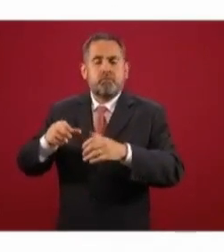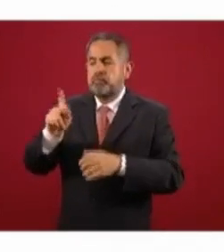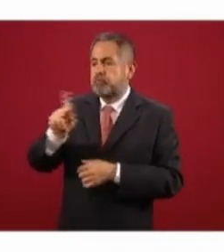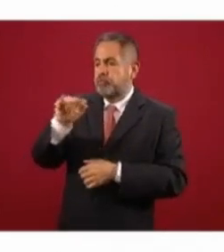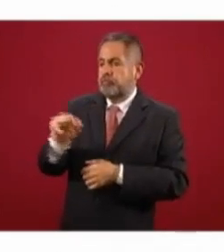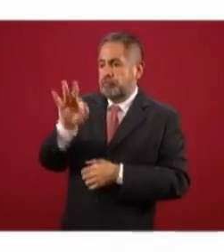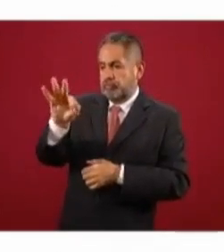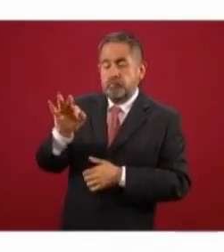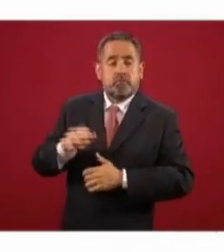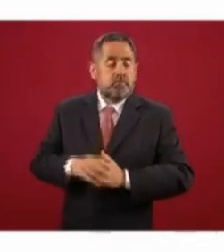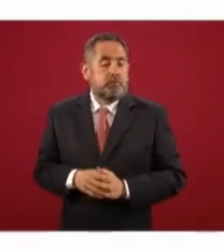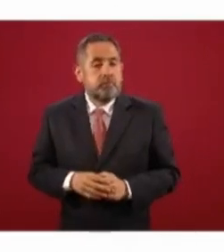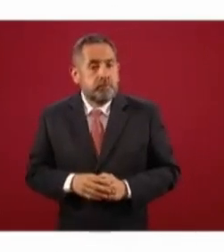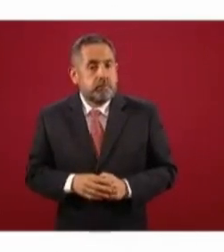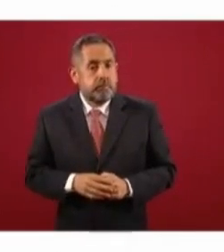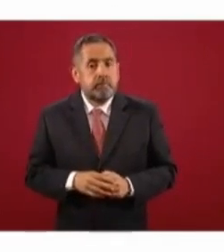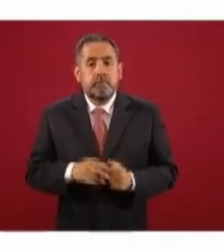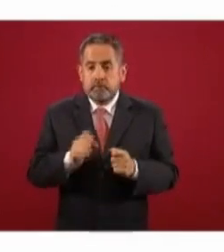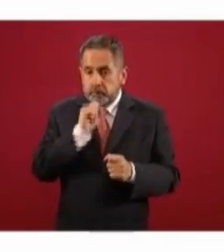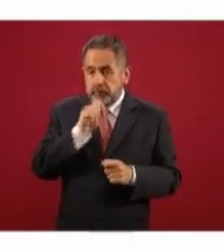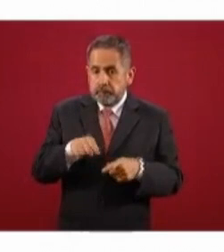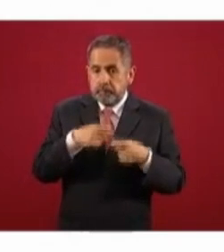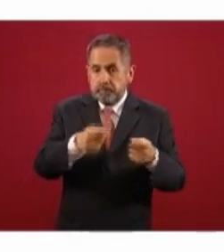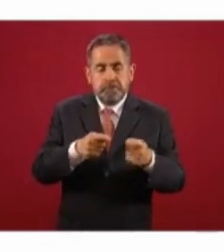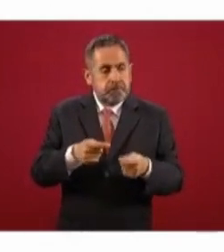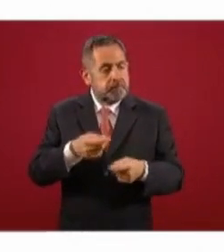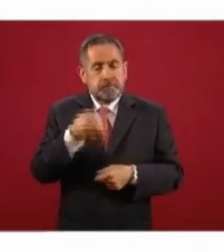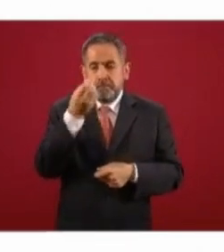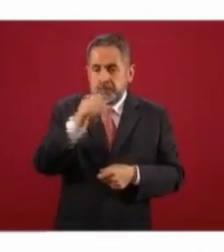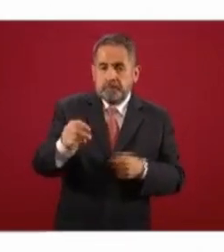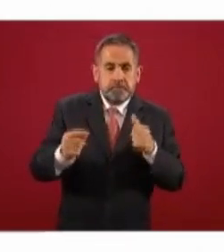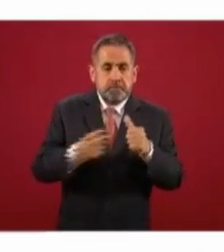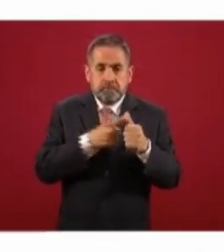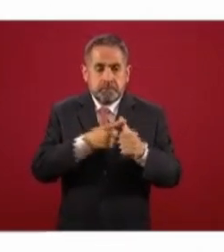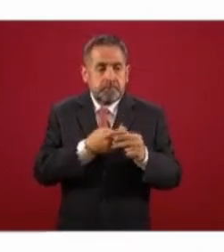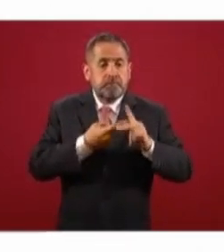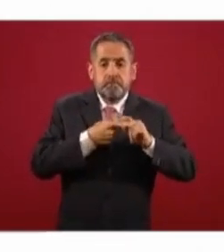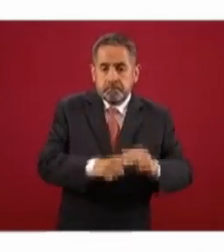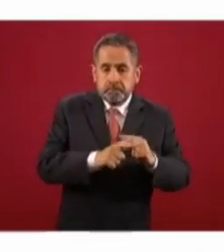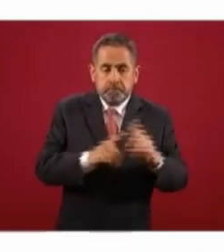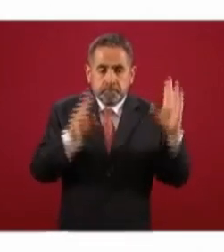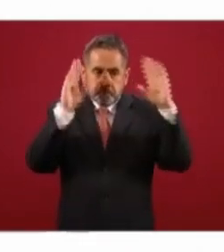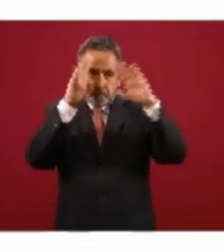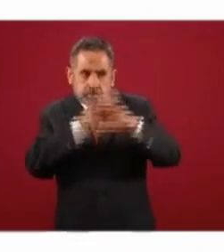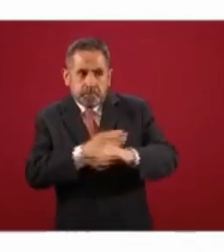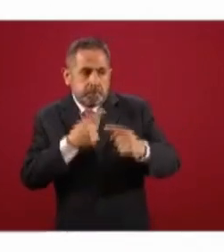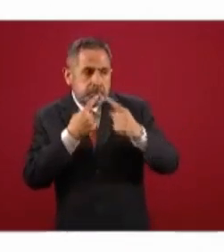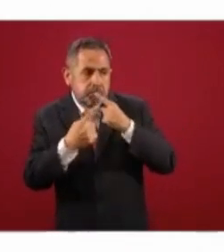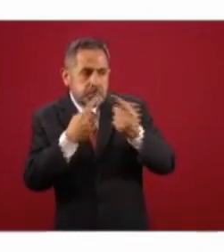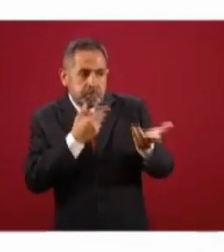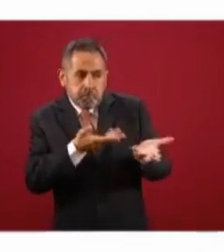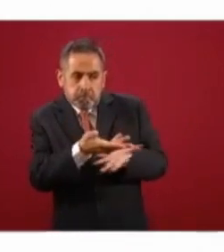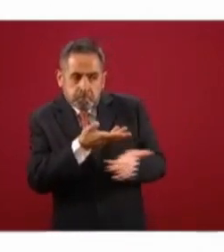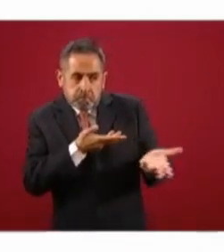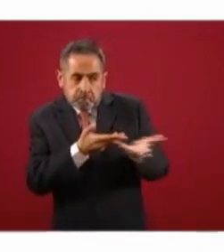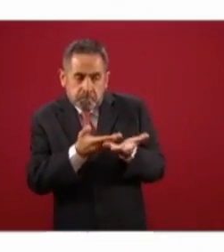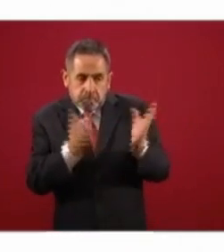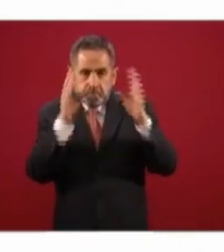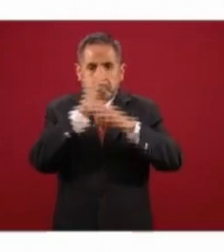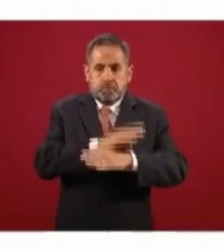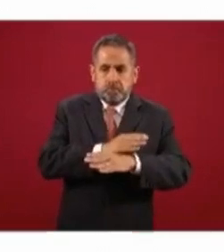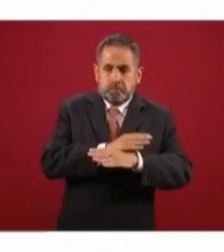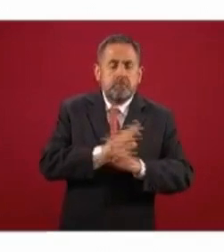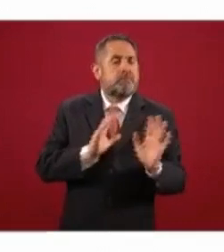Se privilegia la conciliación obligatoria, va a haber un proceso previo de conciliación antes